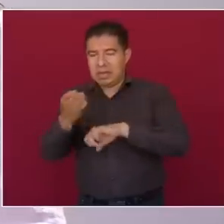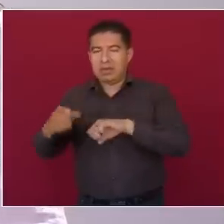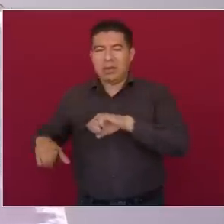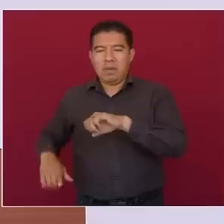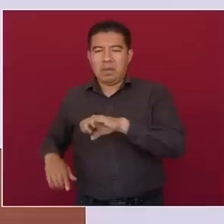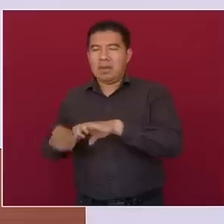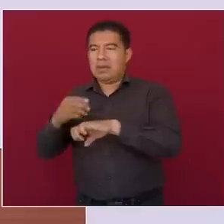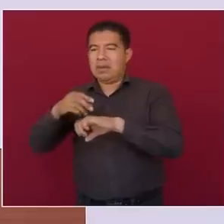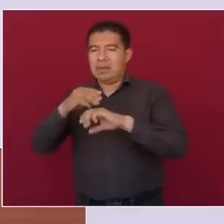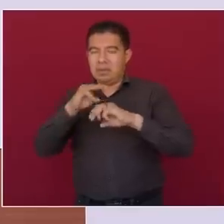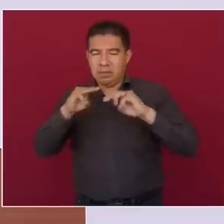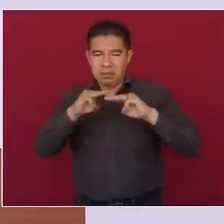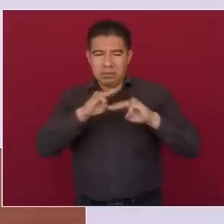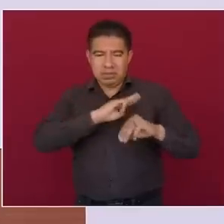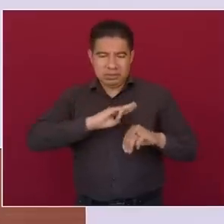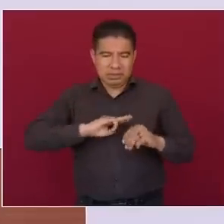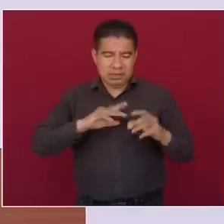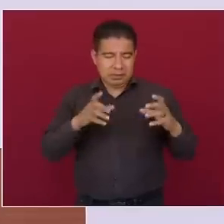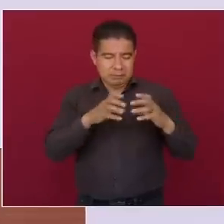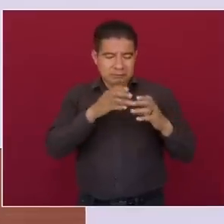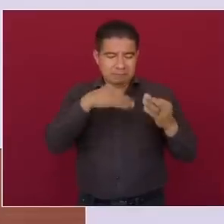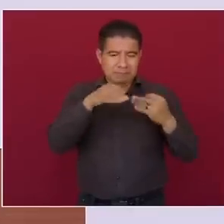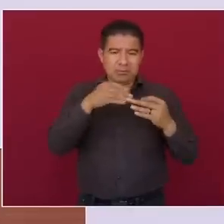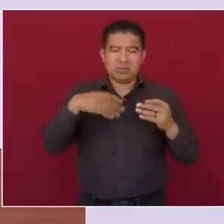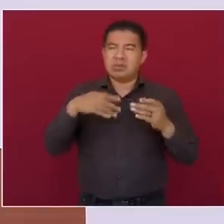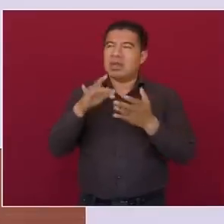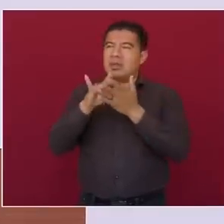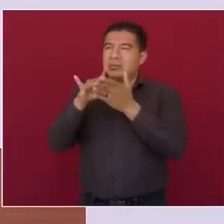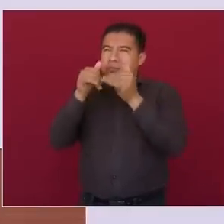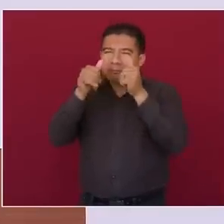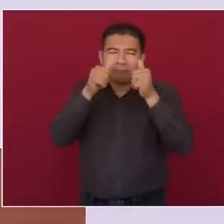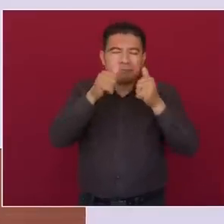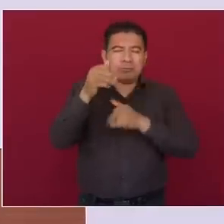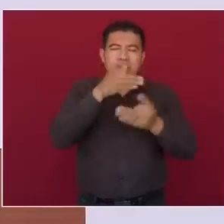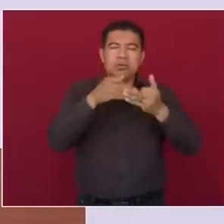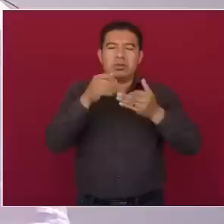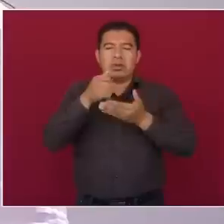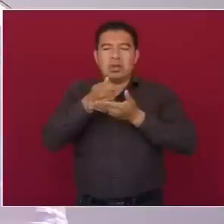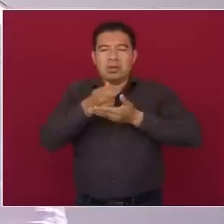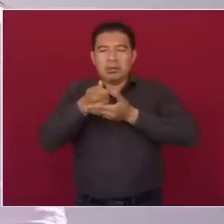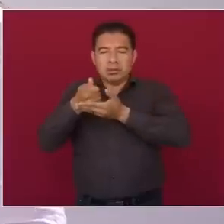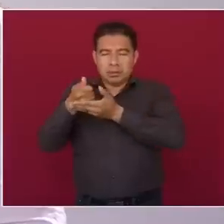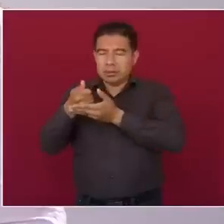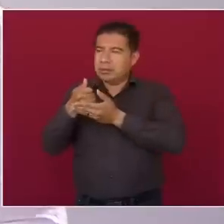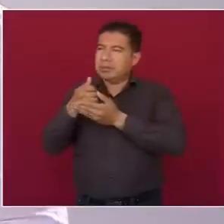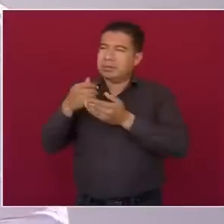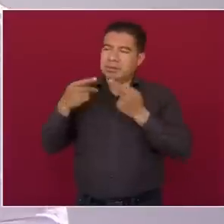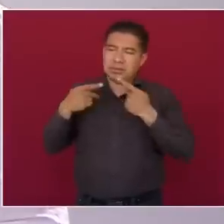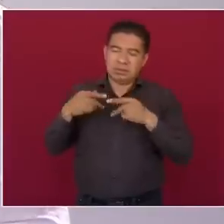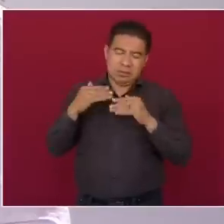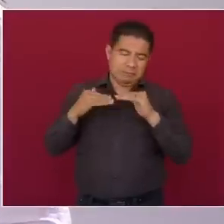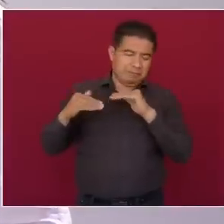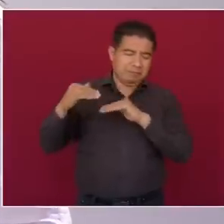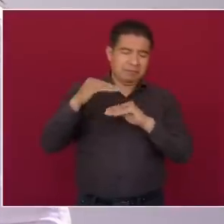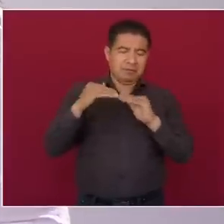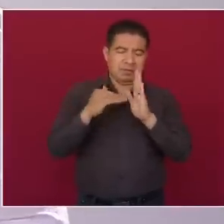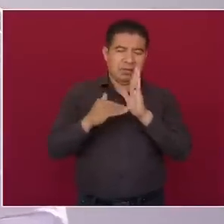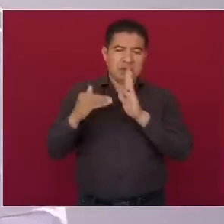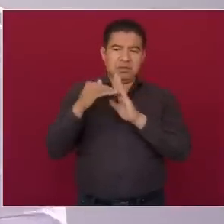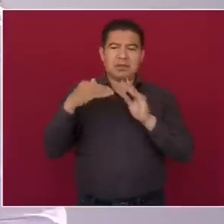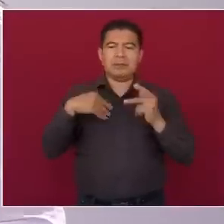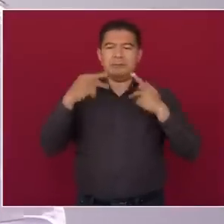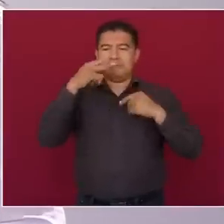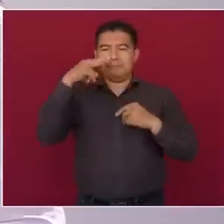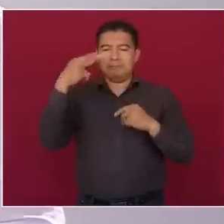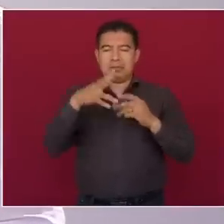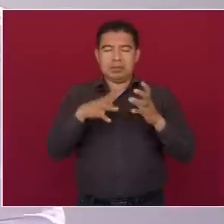la ciudadanía de la región por su atención en los servicios. Gracias a los millones de mexicanos que han creído en este proyecto